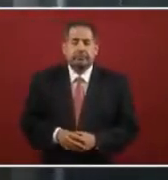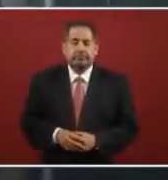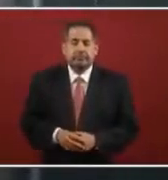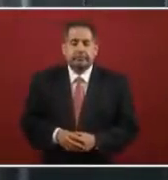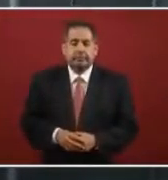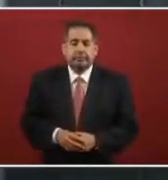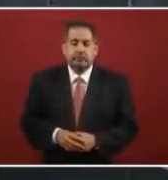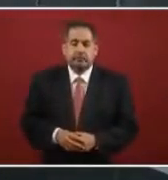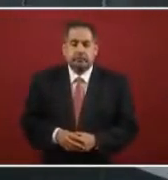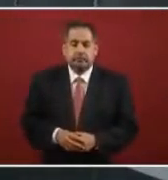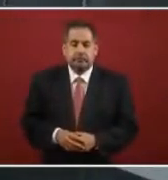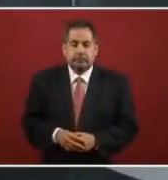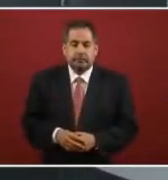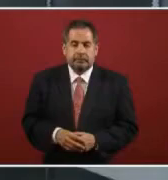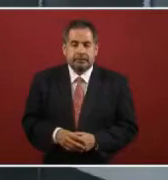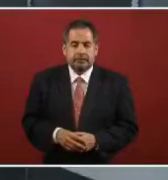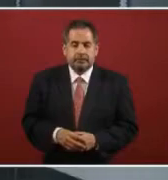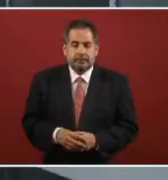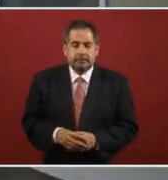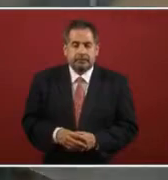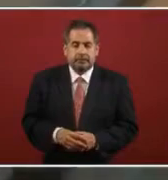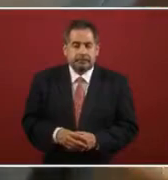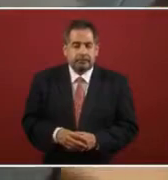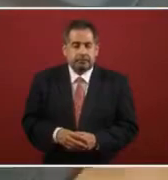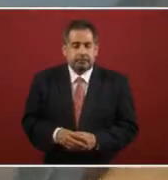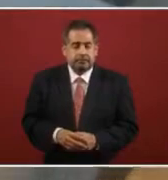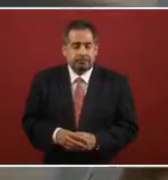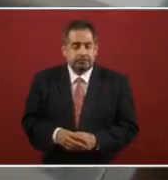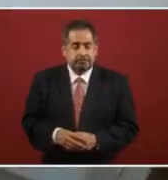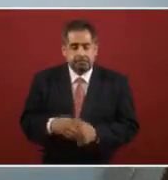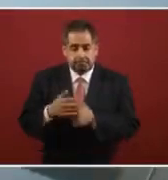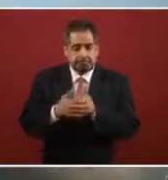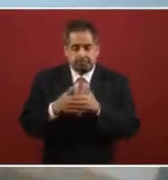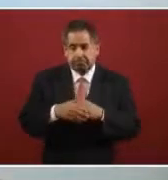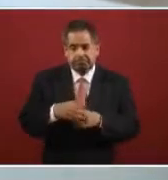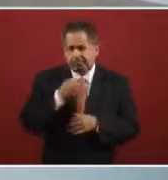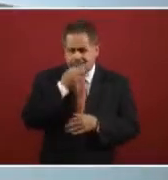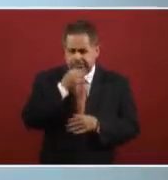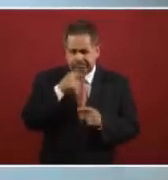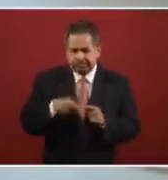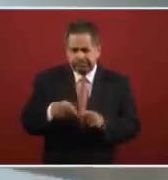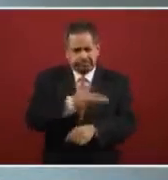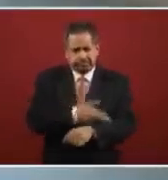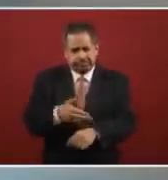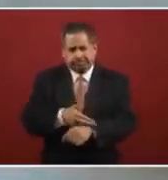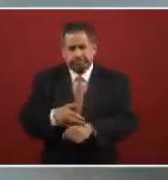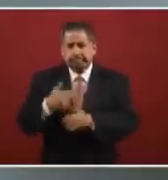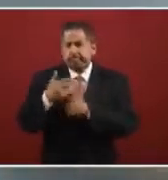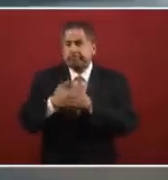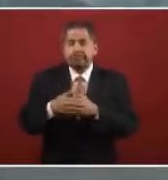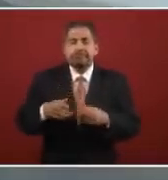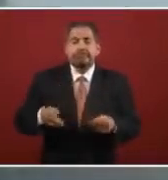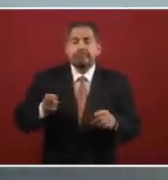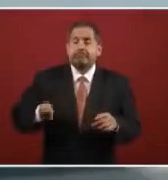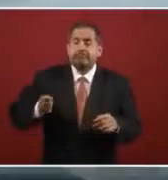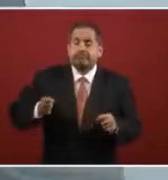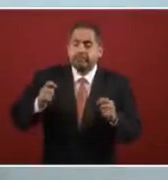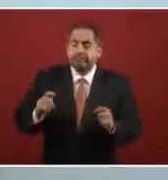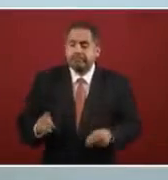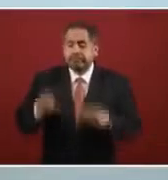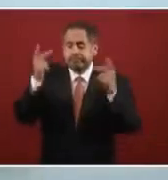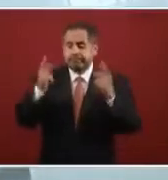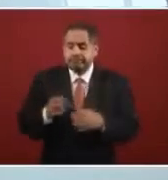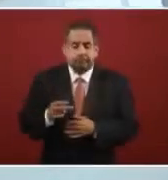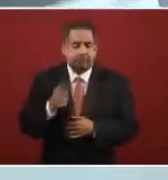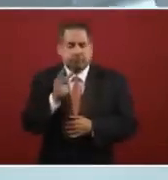Wow. y lo estaremos haciendo a la brevedad posible. La próxima subasta, 2 o